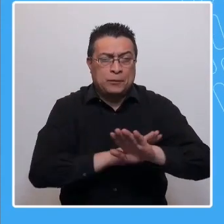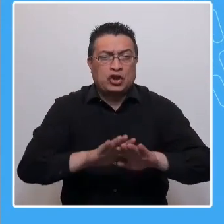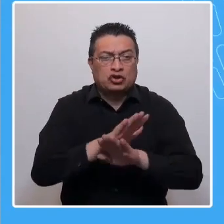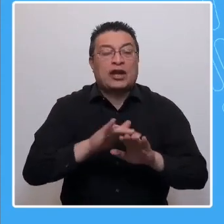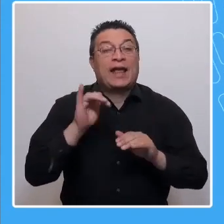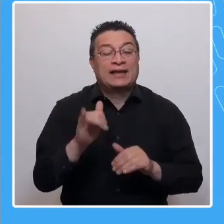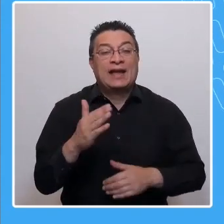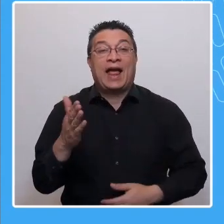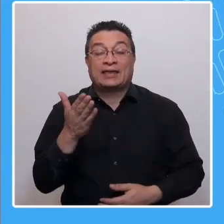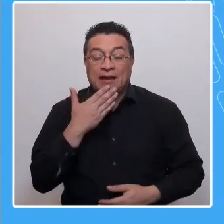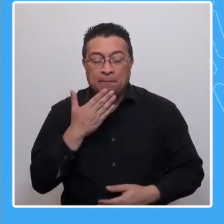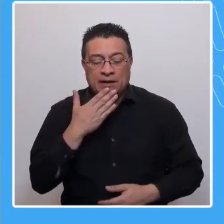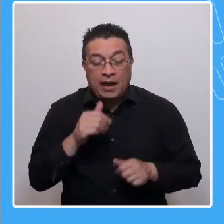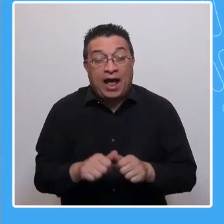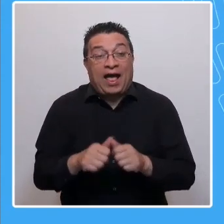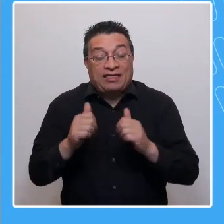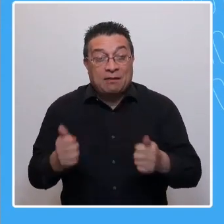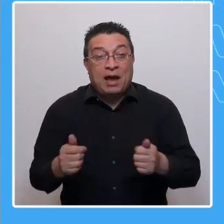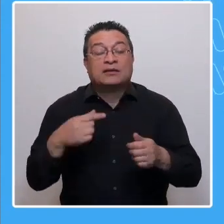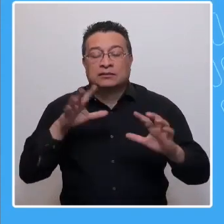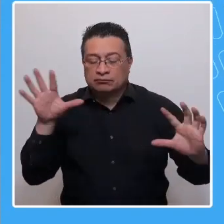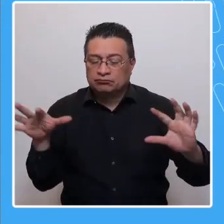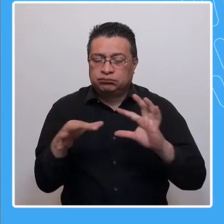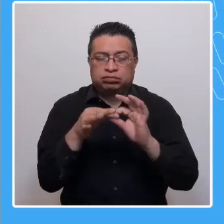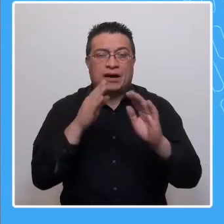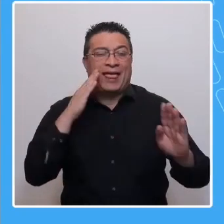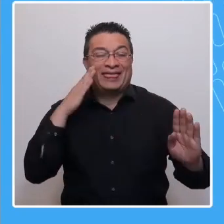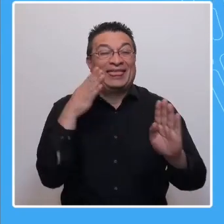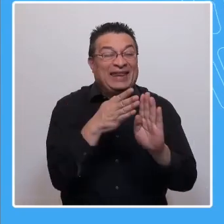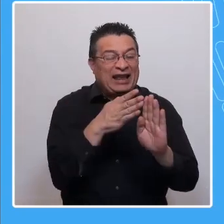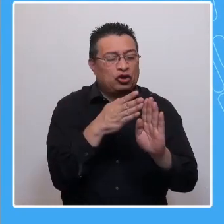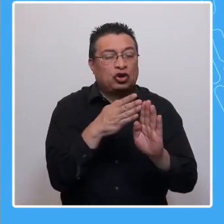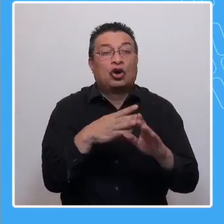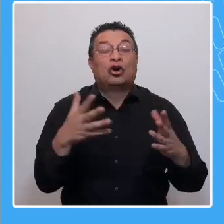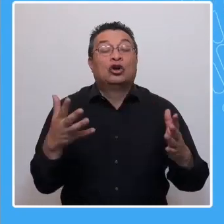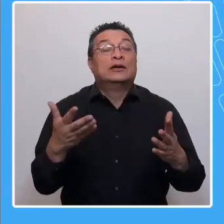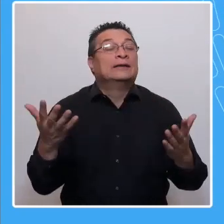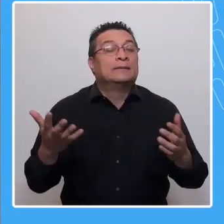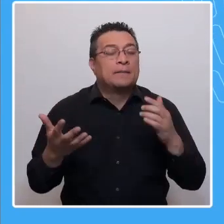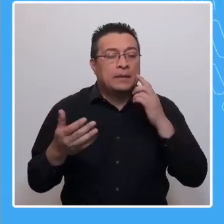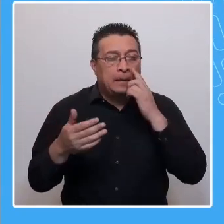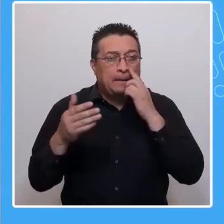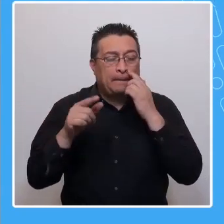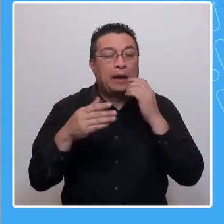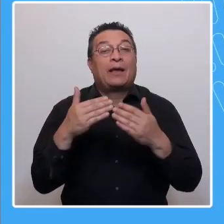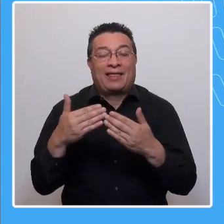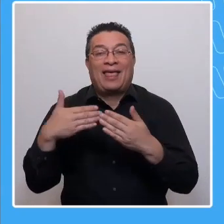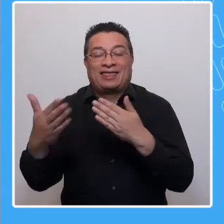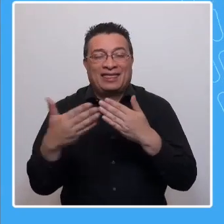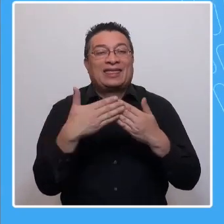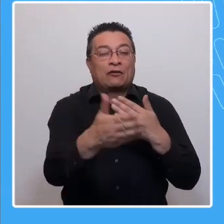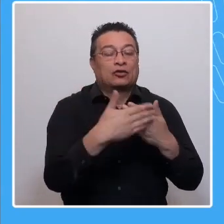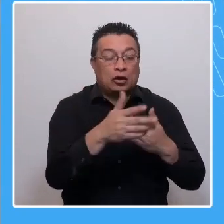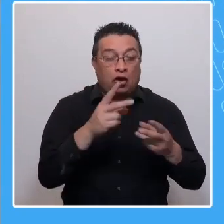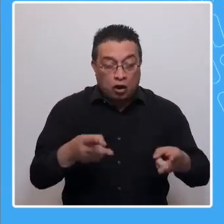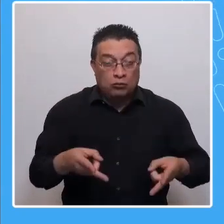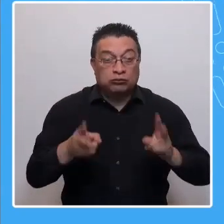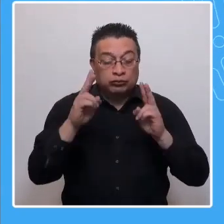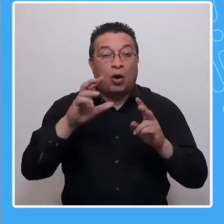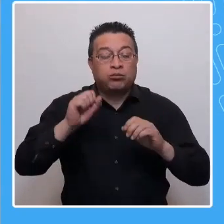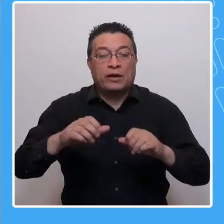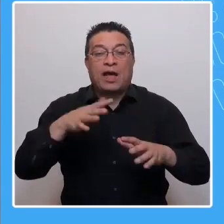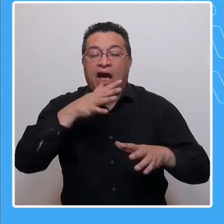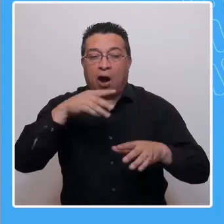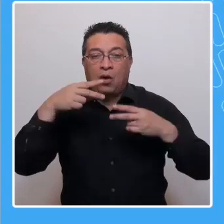además también van a tener que ver directamente, y esto es muy importante, con la distribución y disponibilidad material que exista de las aguas en